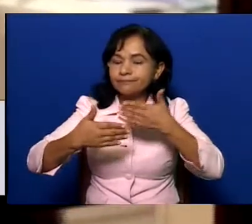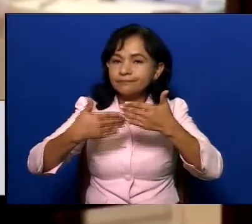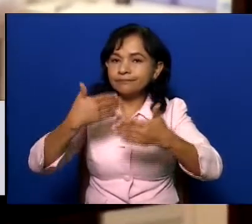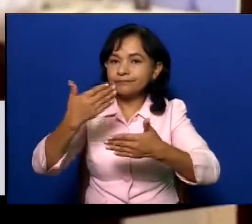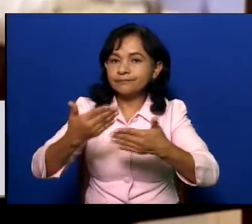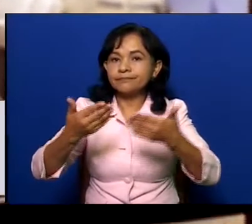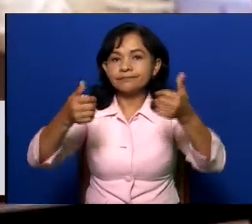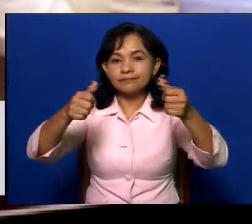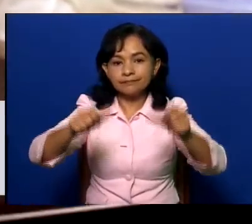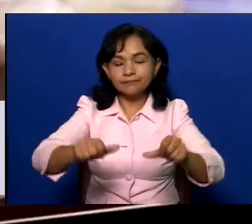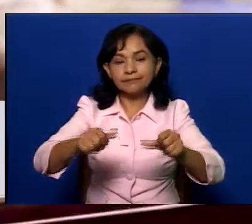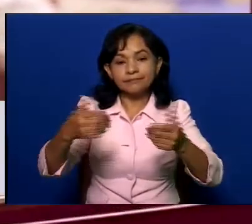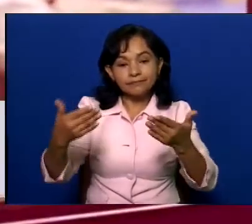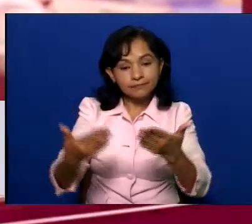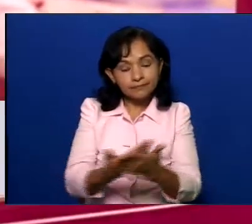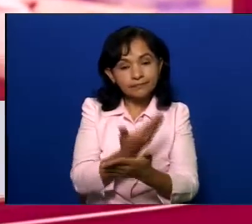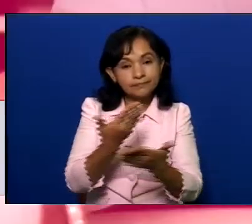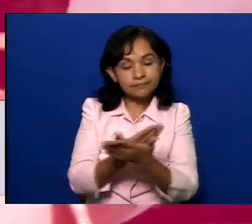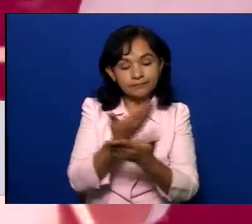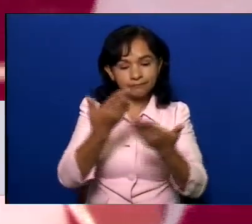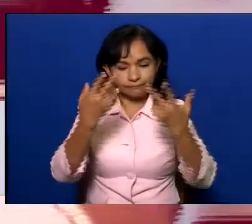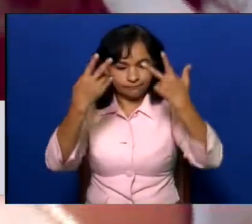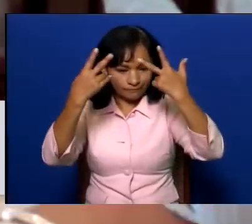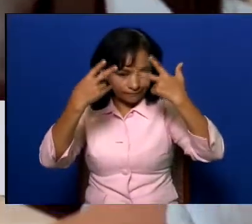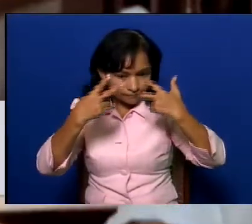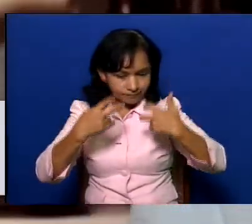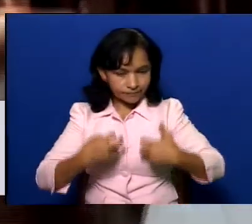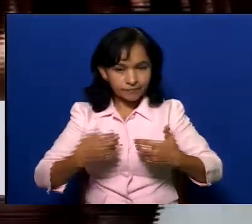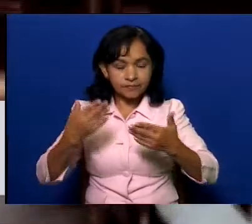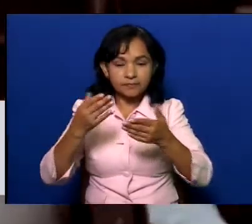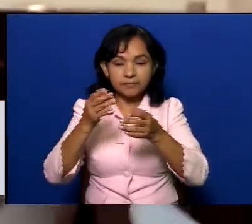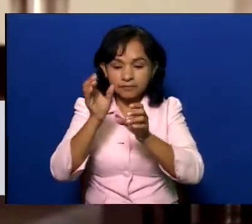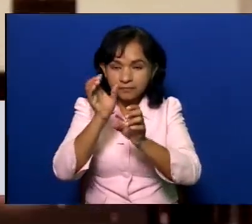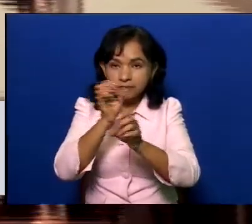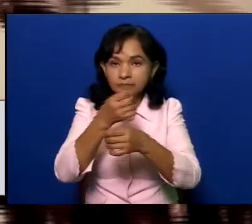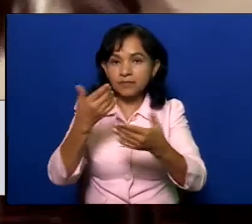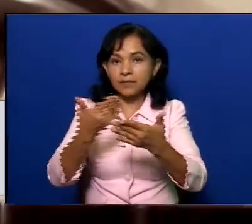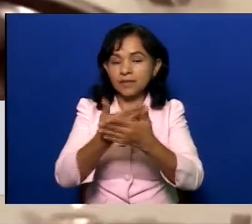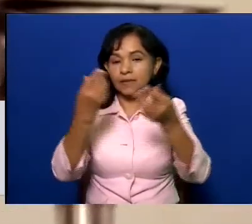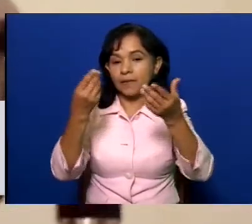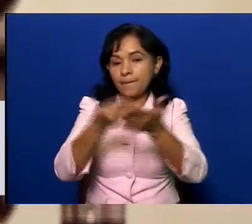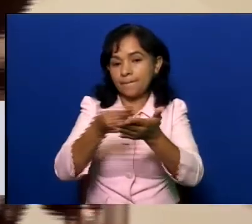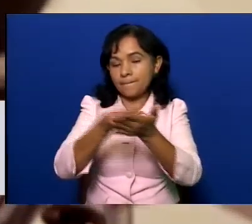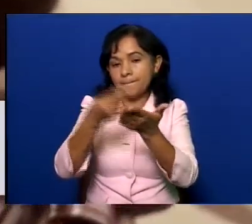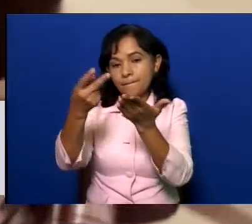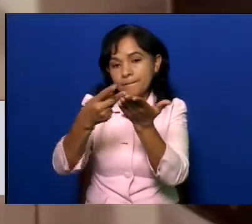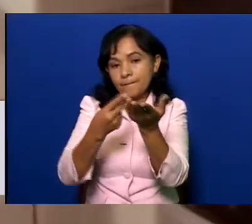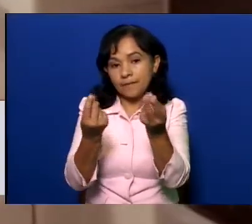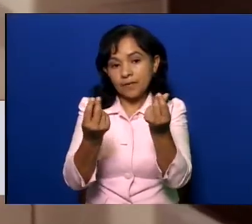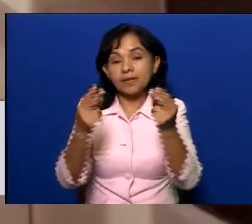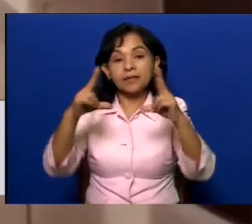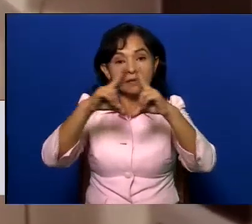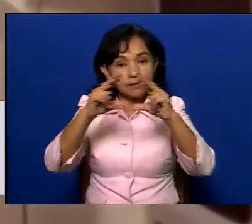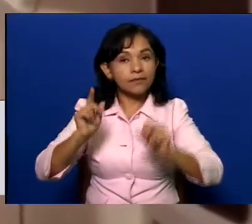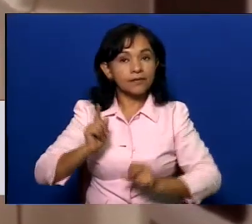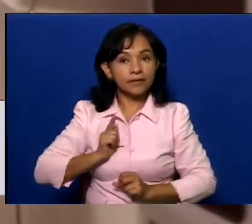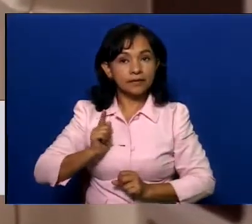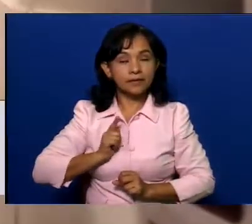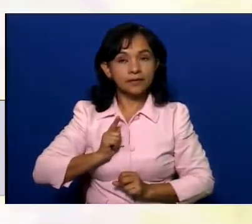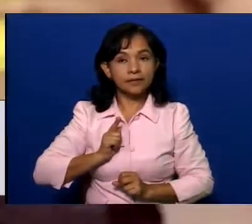estemos preparados y prevenir esta enfermedad del cáncer? Bueno, creo que si nosotros